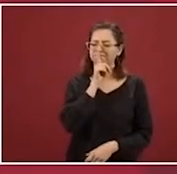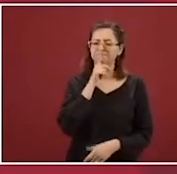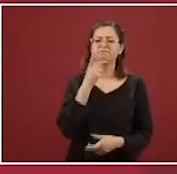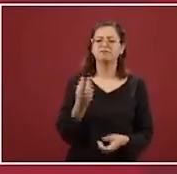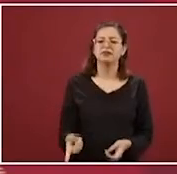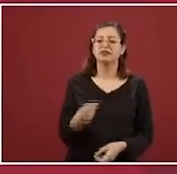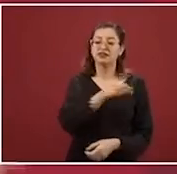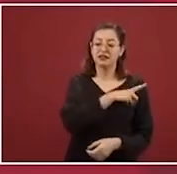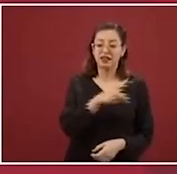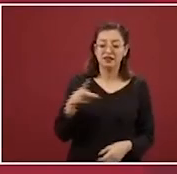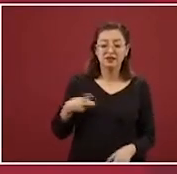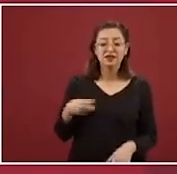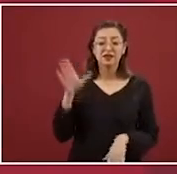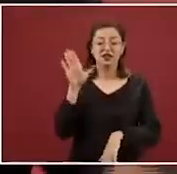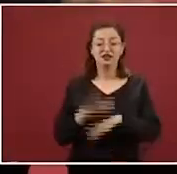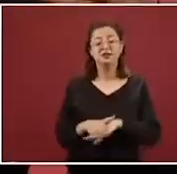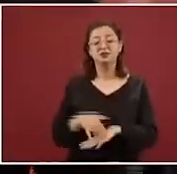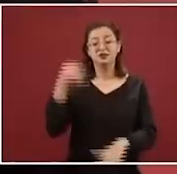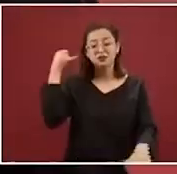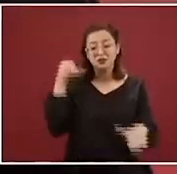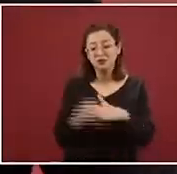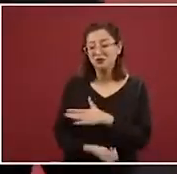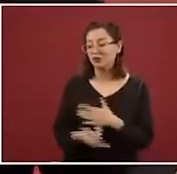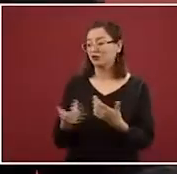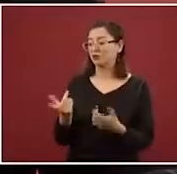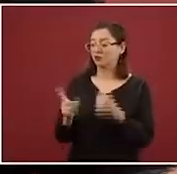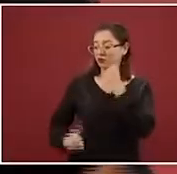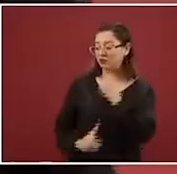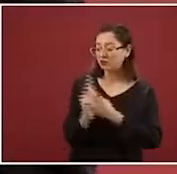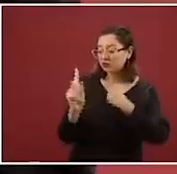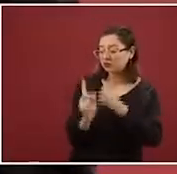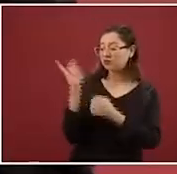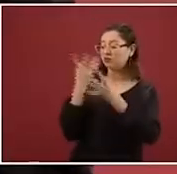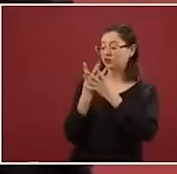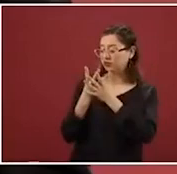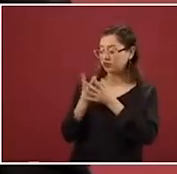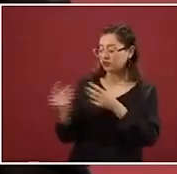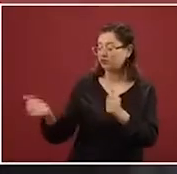que teníamos que atender las causas